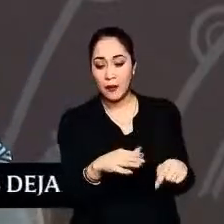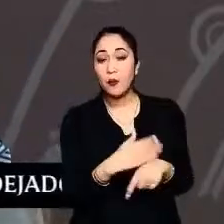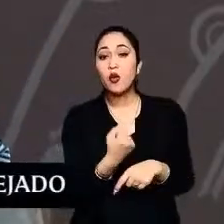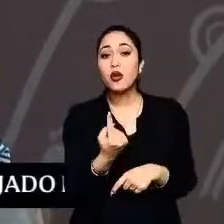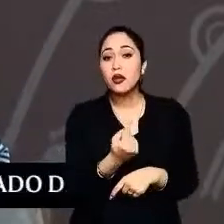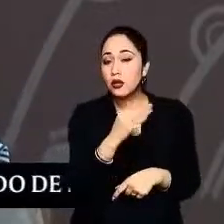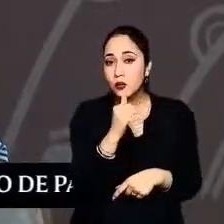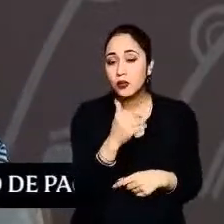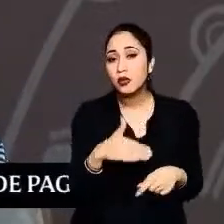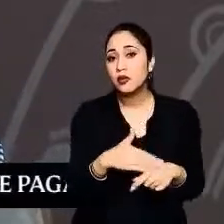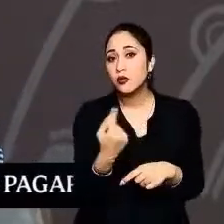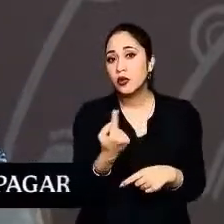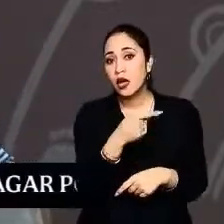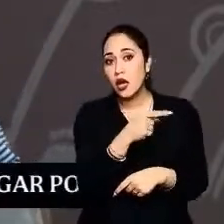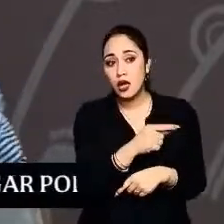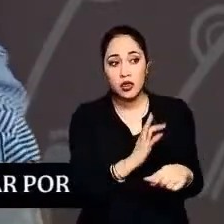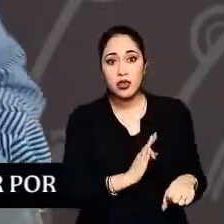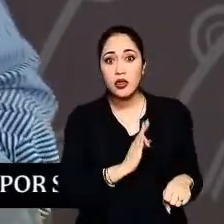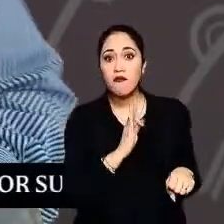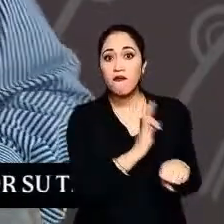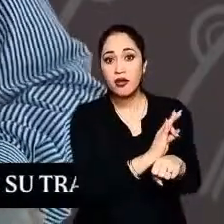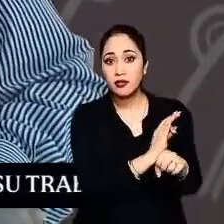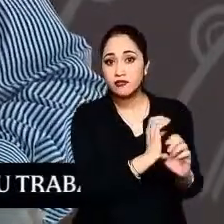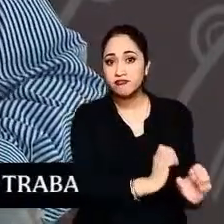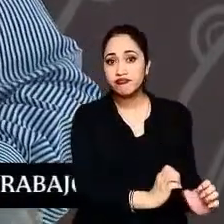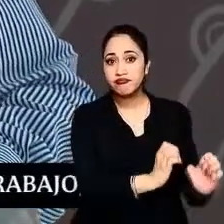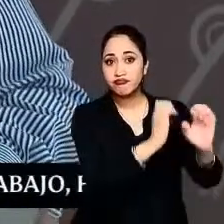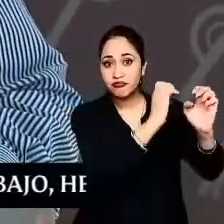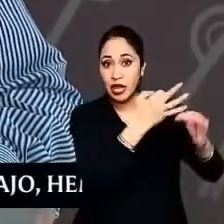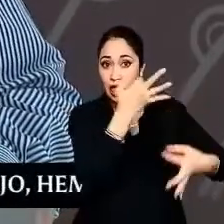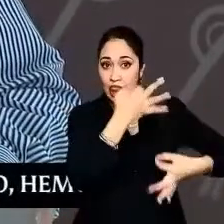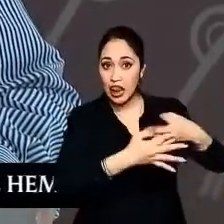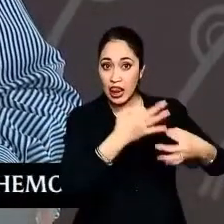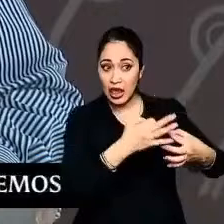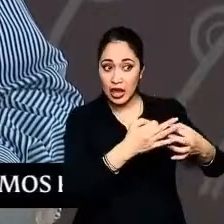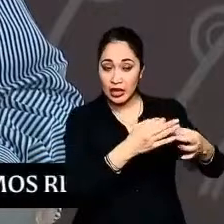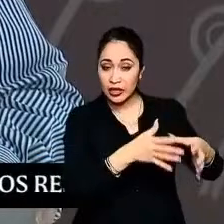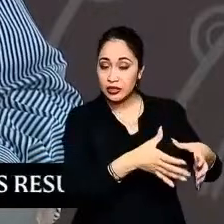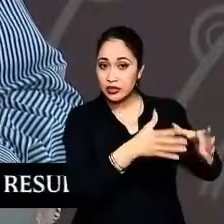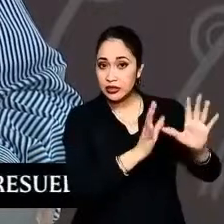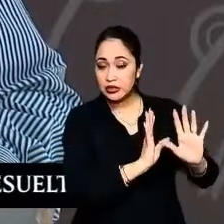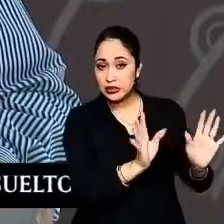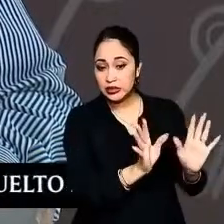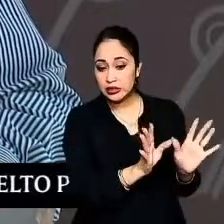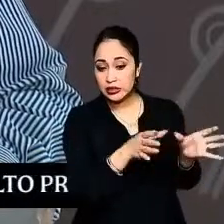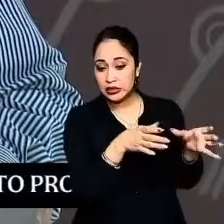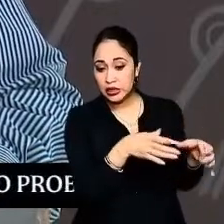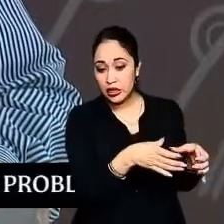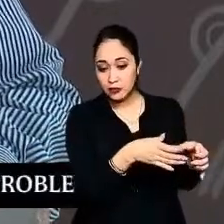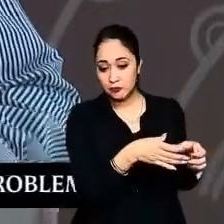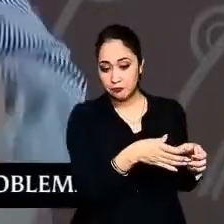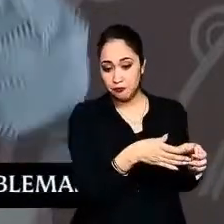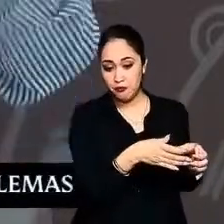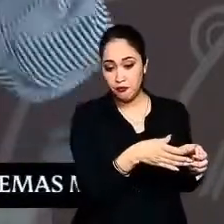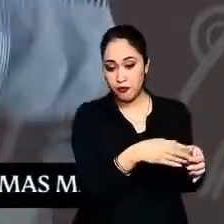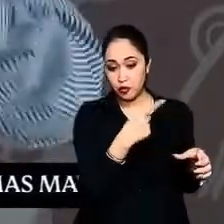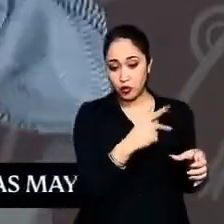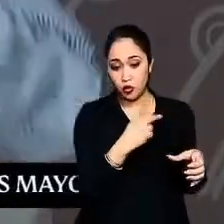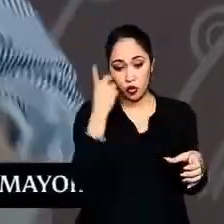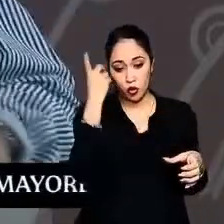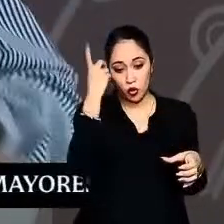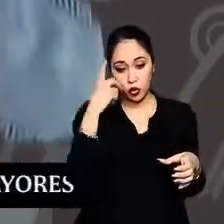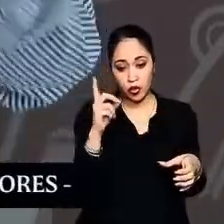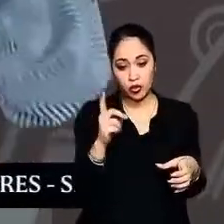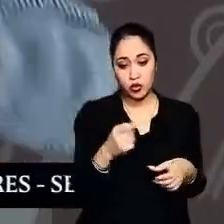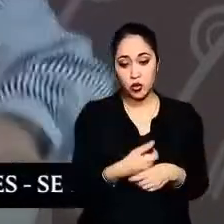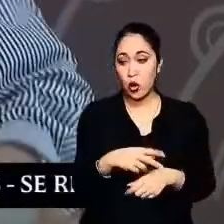un impedimento judicial de, de parte interpuesto por el dueño que dice, no me lo